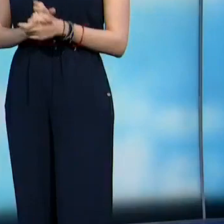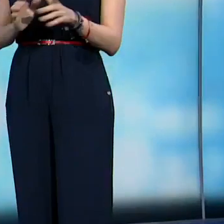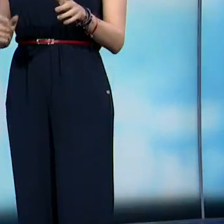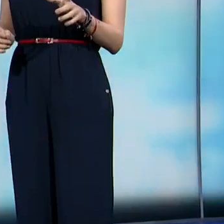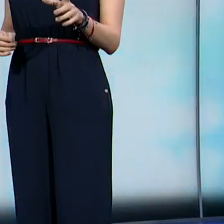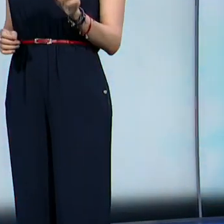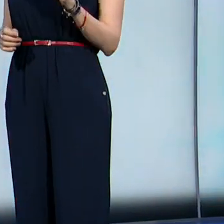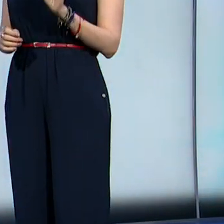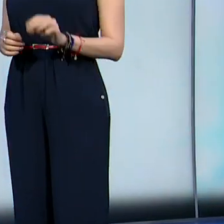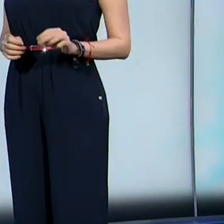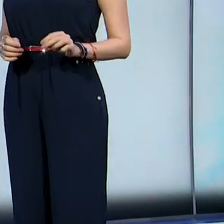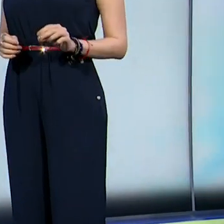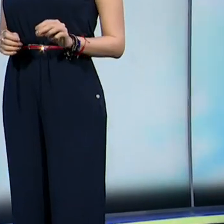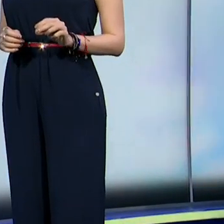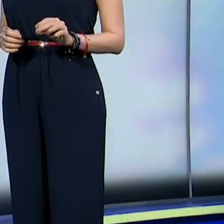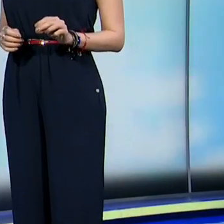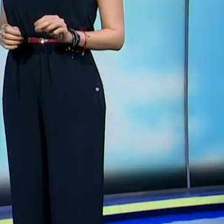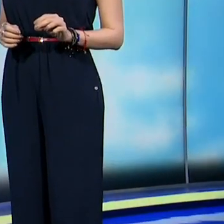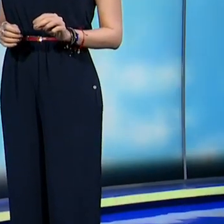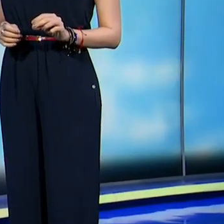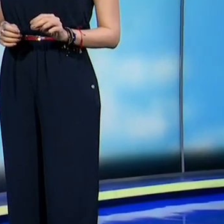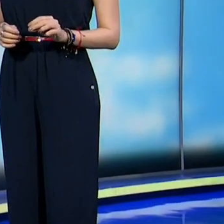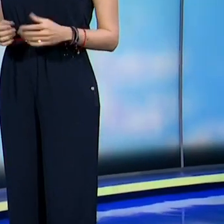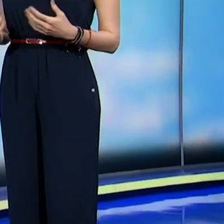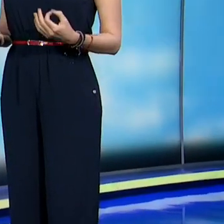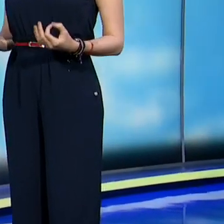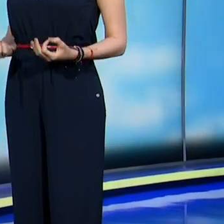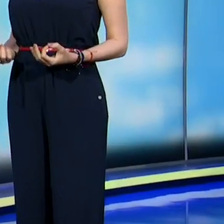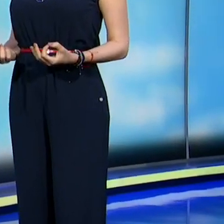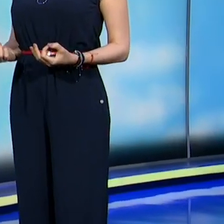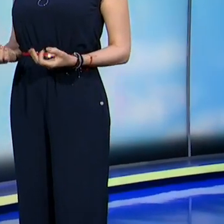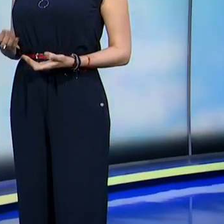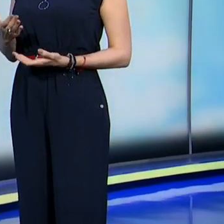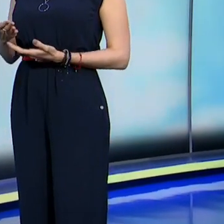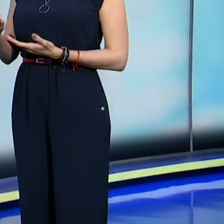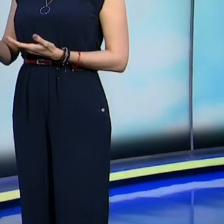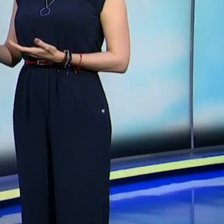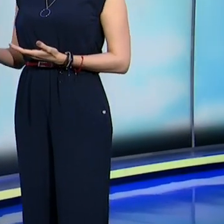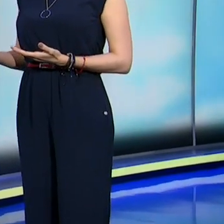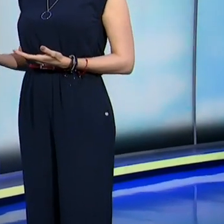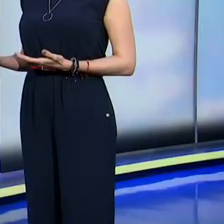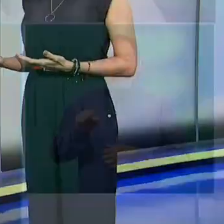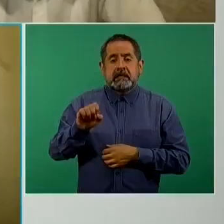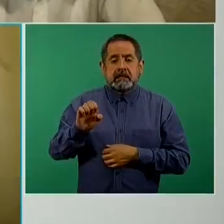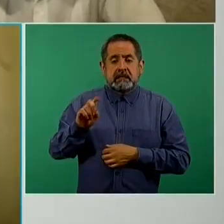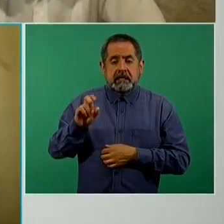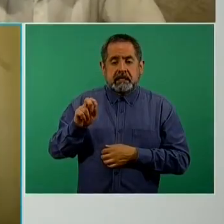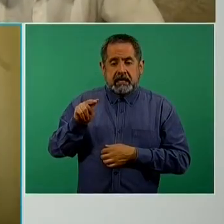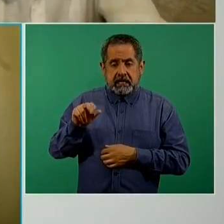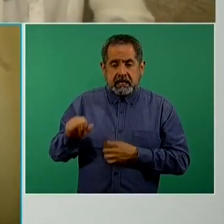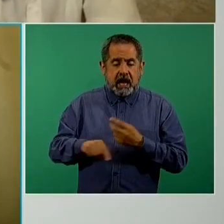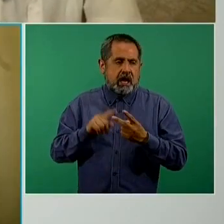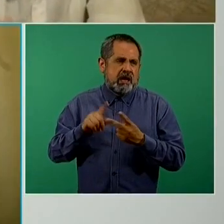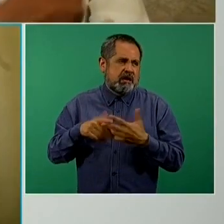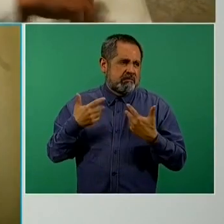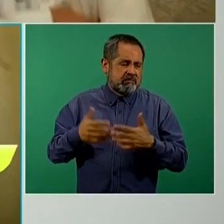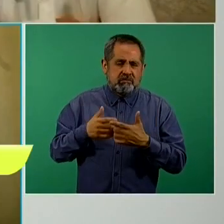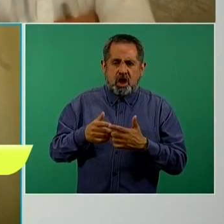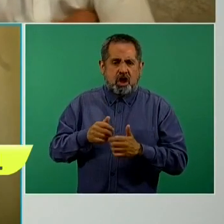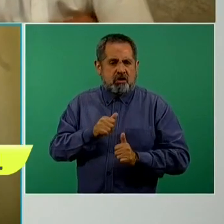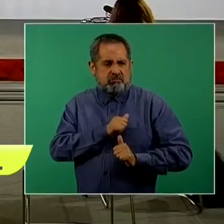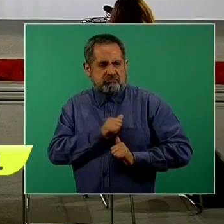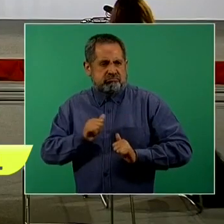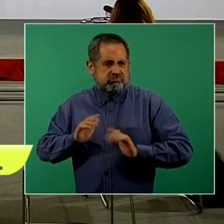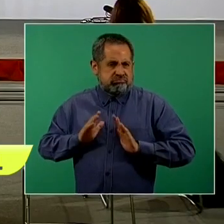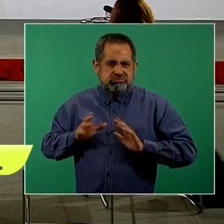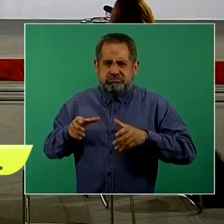Y el subsecretario de Salud, Hugo López-Gatell, dijo que es recomendable que el regreso a clases presenciales en estados con semáforo verde se